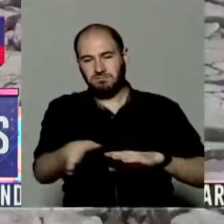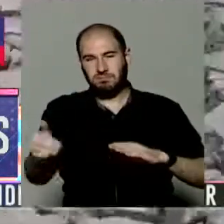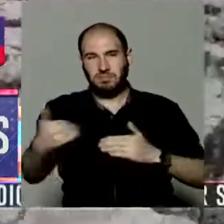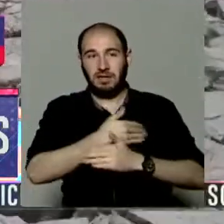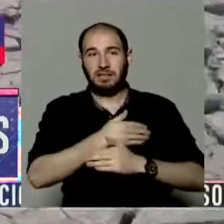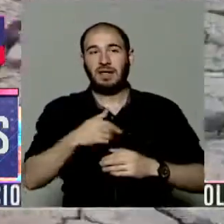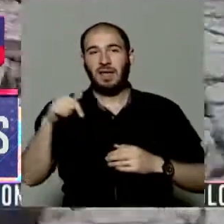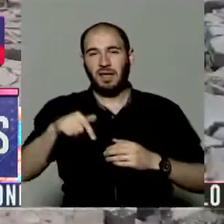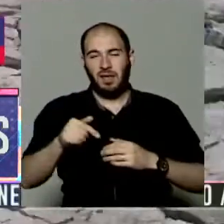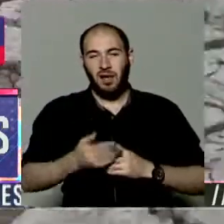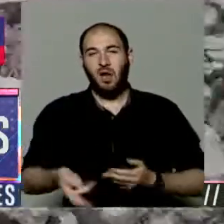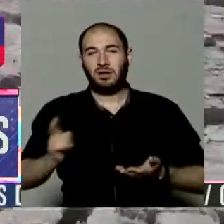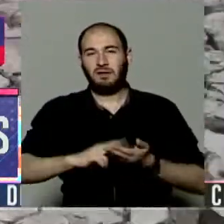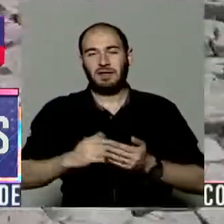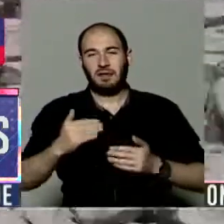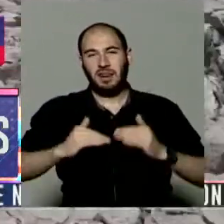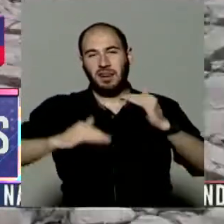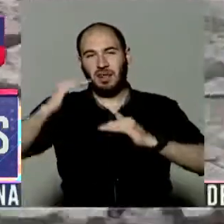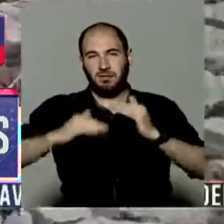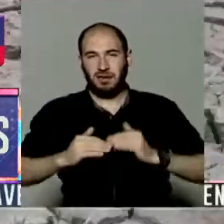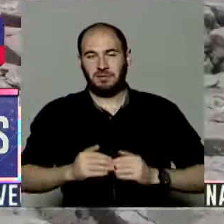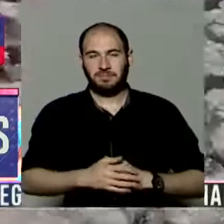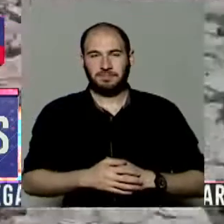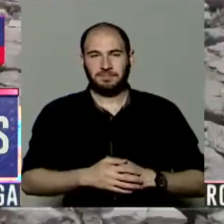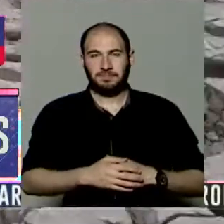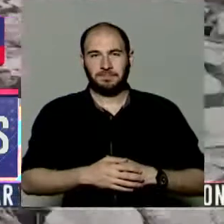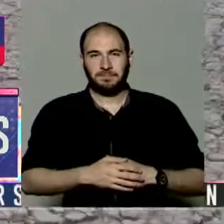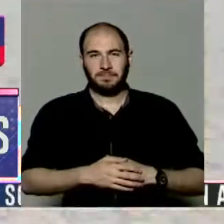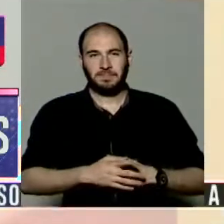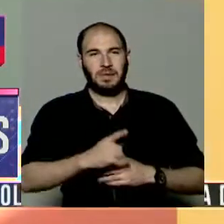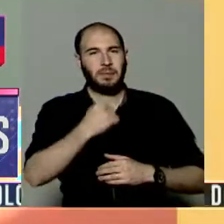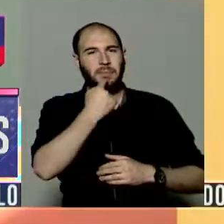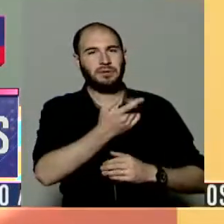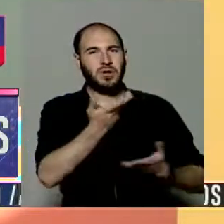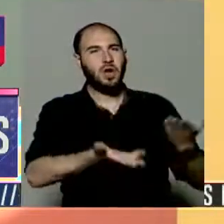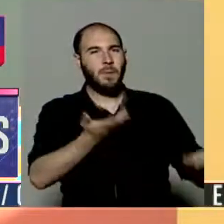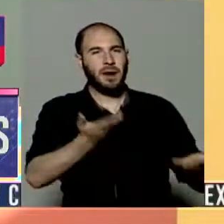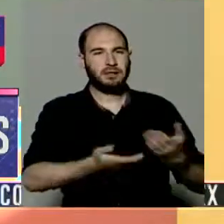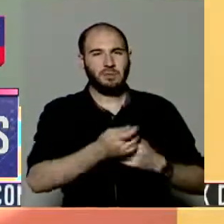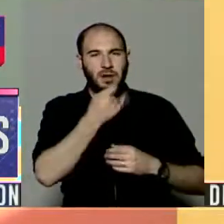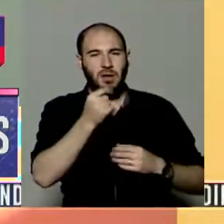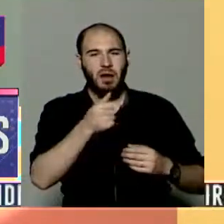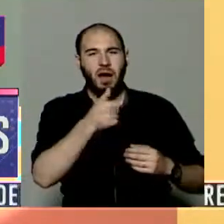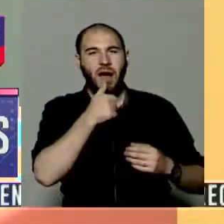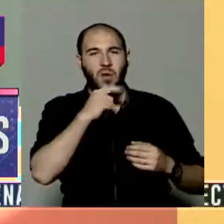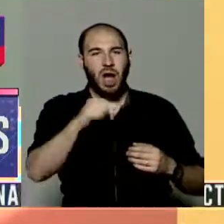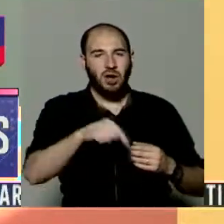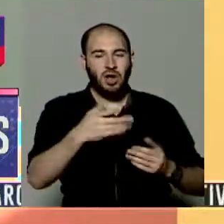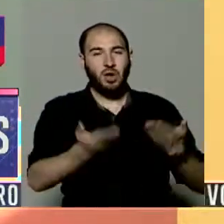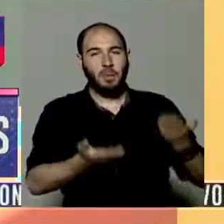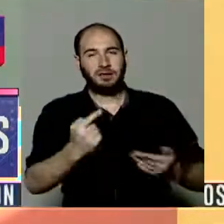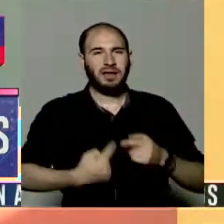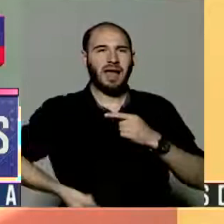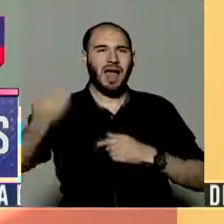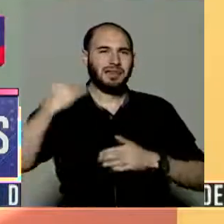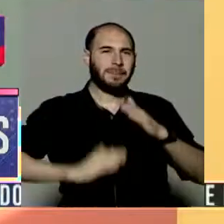a recuperar el nivel y el volumen. Si tenemos que hacer una comparación con respecto al caudal actual con el caudal